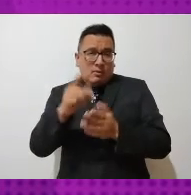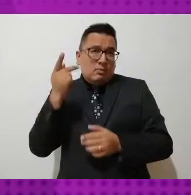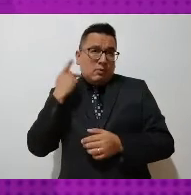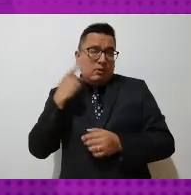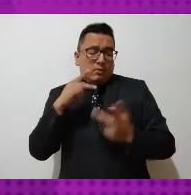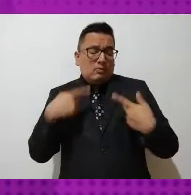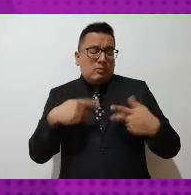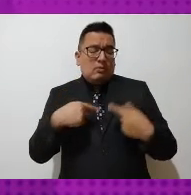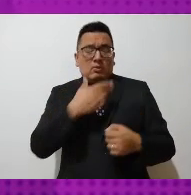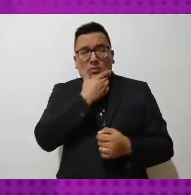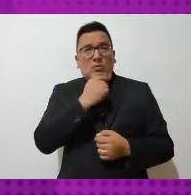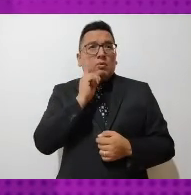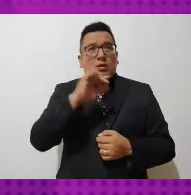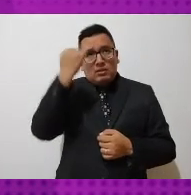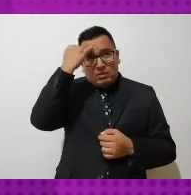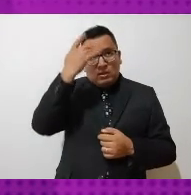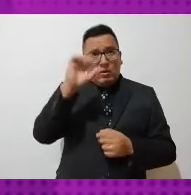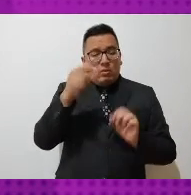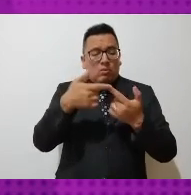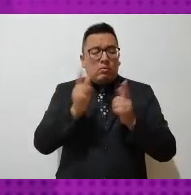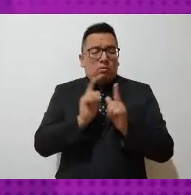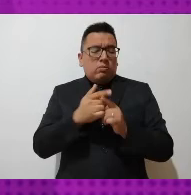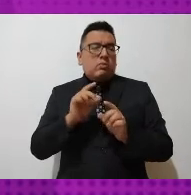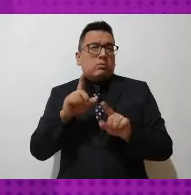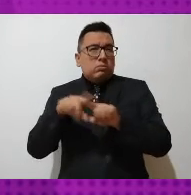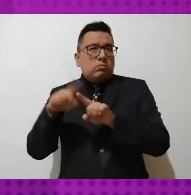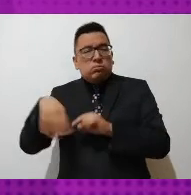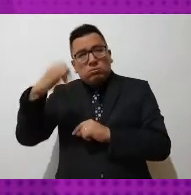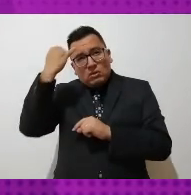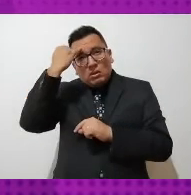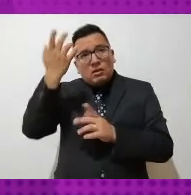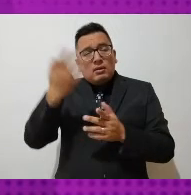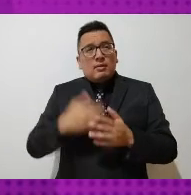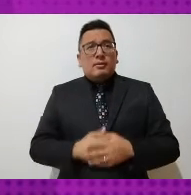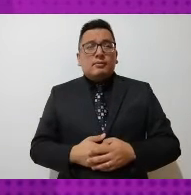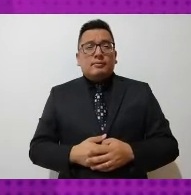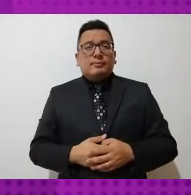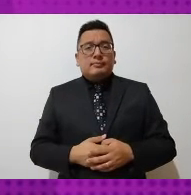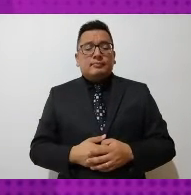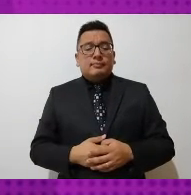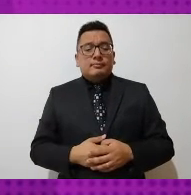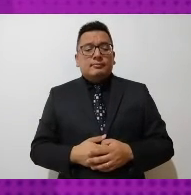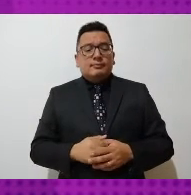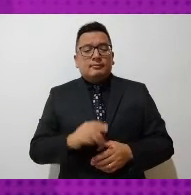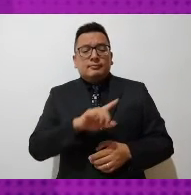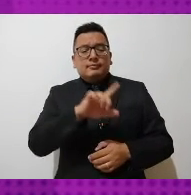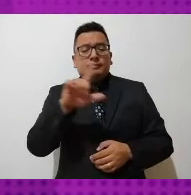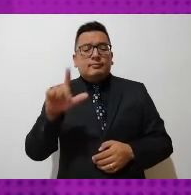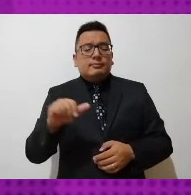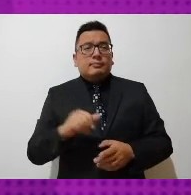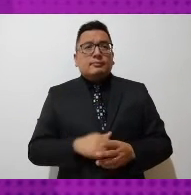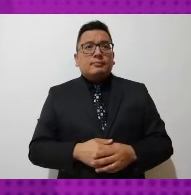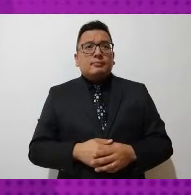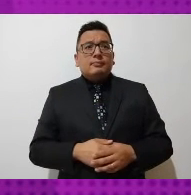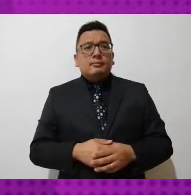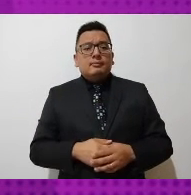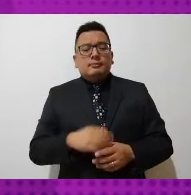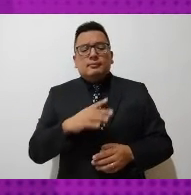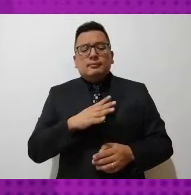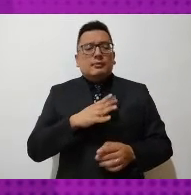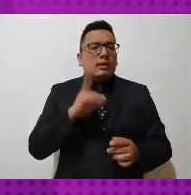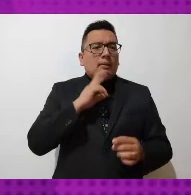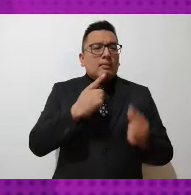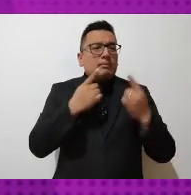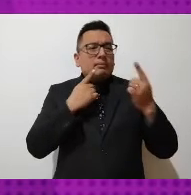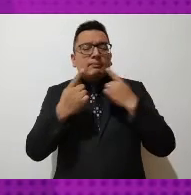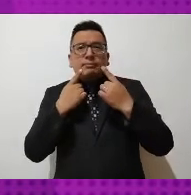de las ciudadanas y los ciudadanos indígenas y de los pueblos y las comunidades indígenas, y posteriormente a través de la plática y